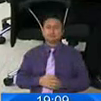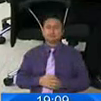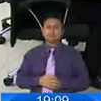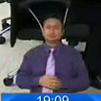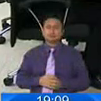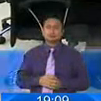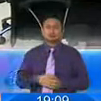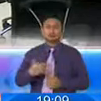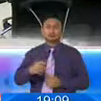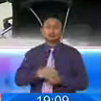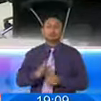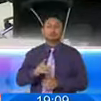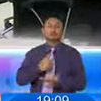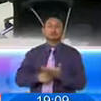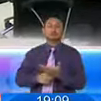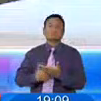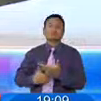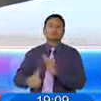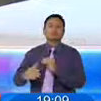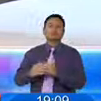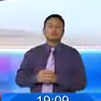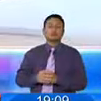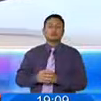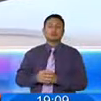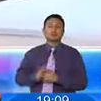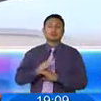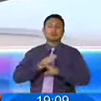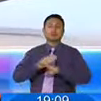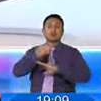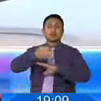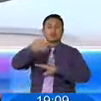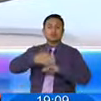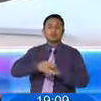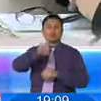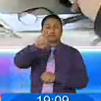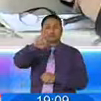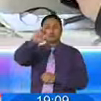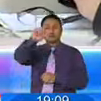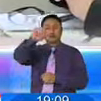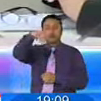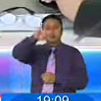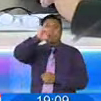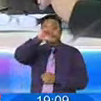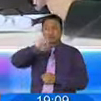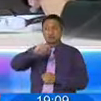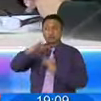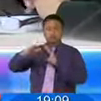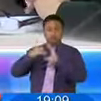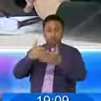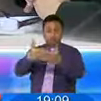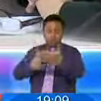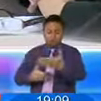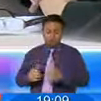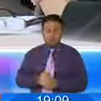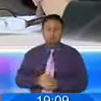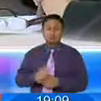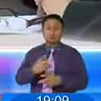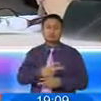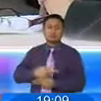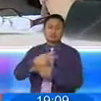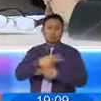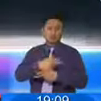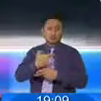Una vez analizado el oficio enviado por el defensor del pueblo Ramiro Rivadeneira, el Pleno del Consejo de Participación Ciudadana y Control